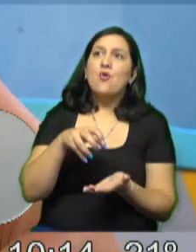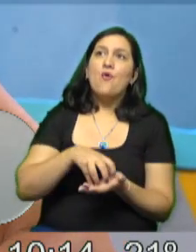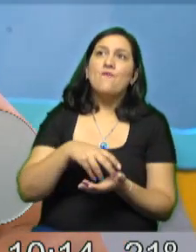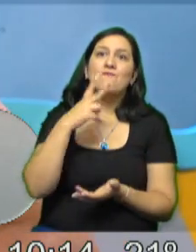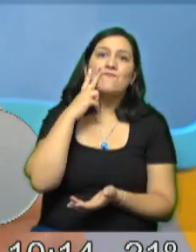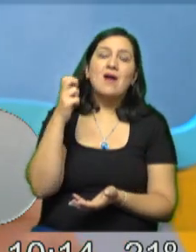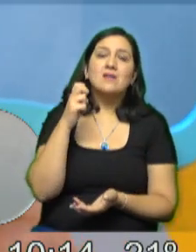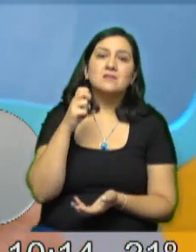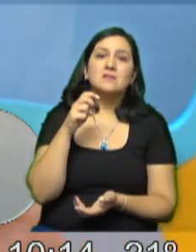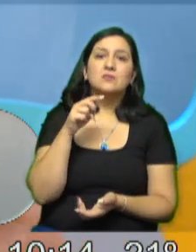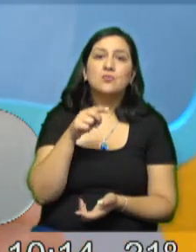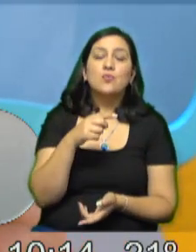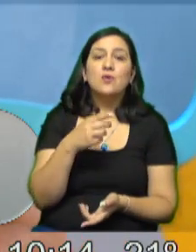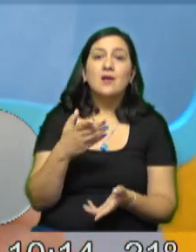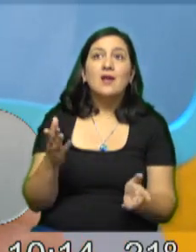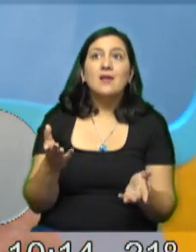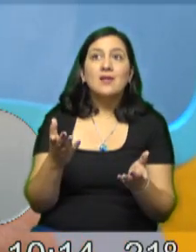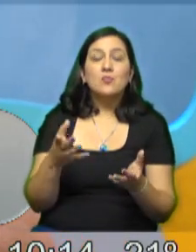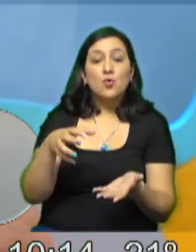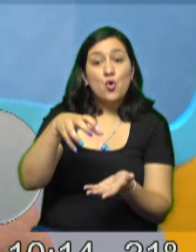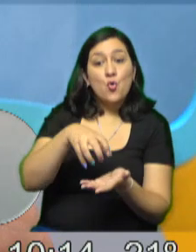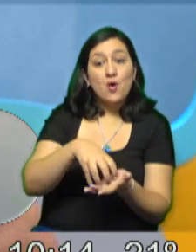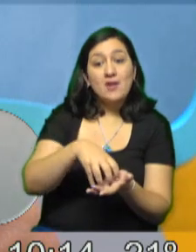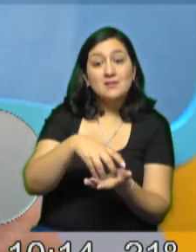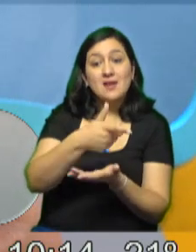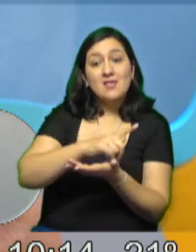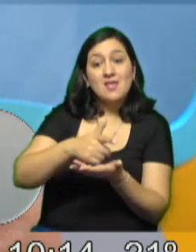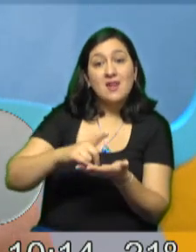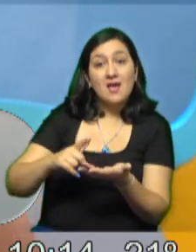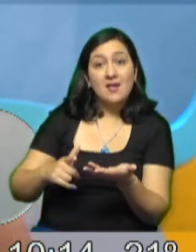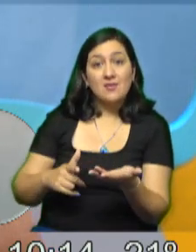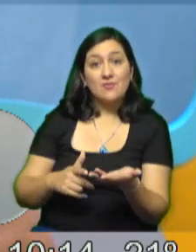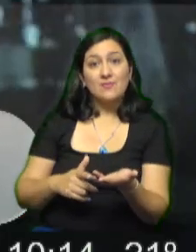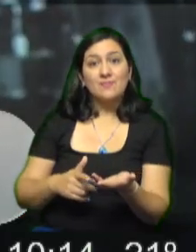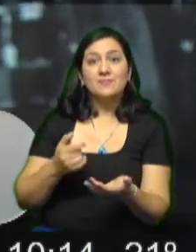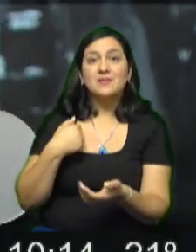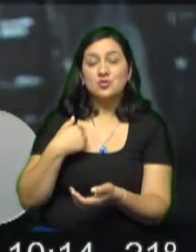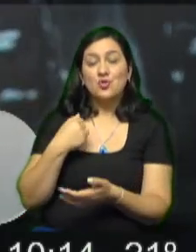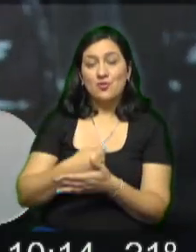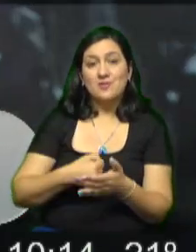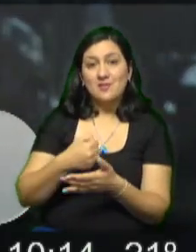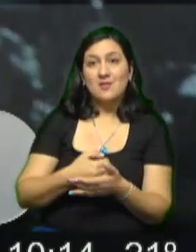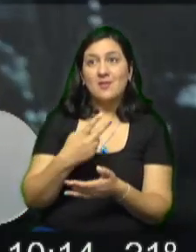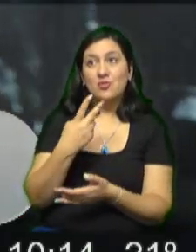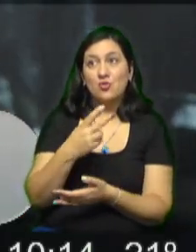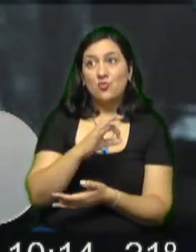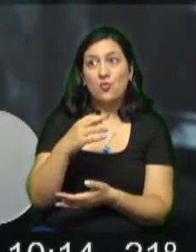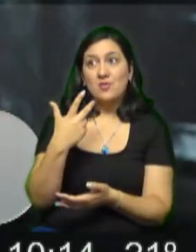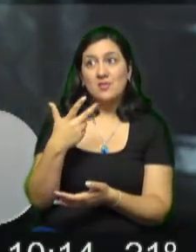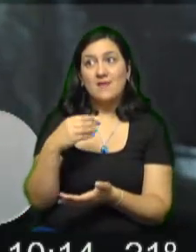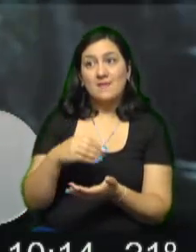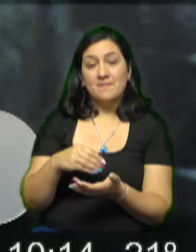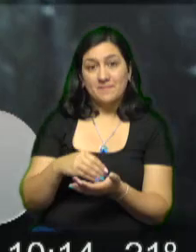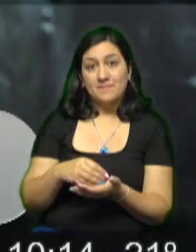cafés vos has generado hasta espacios literarios, ¿no? Bueno, lo intenté en dos o tres y